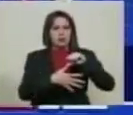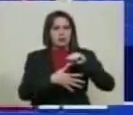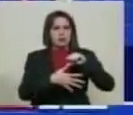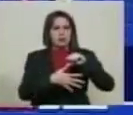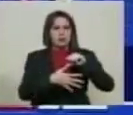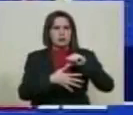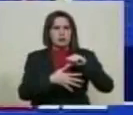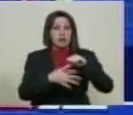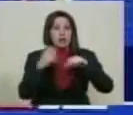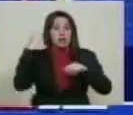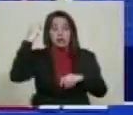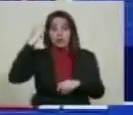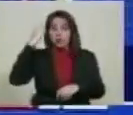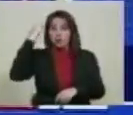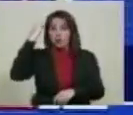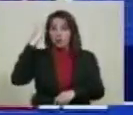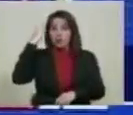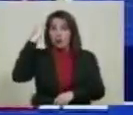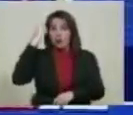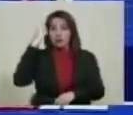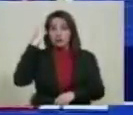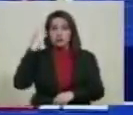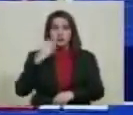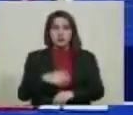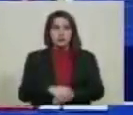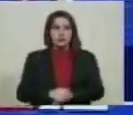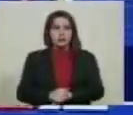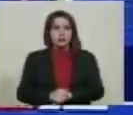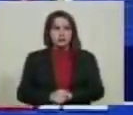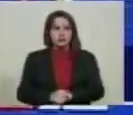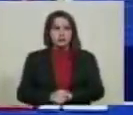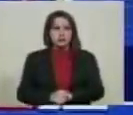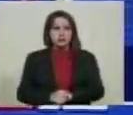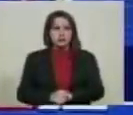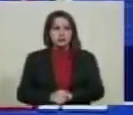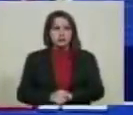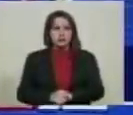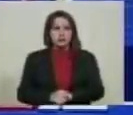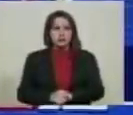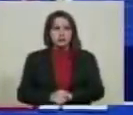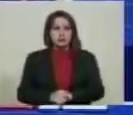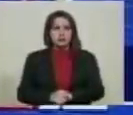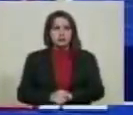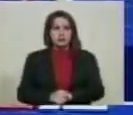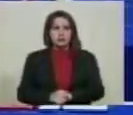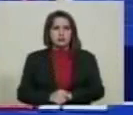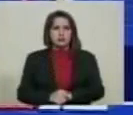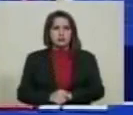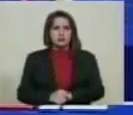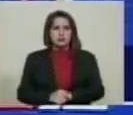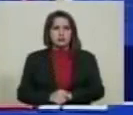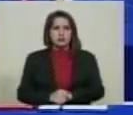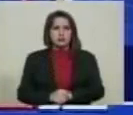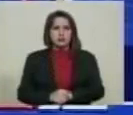y de Europa nos decían: eso es una